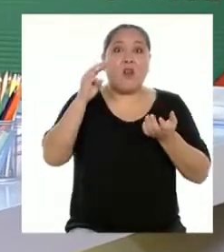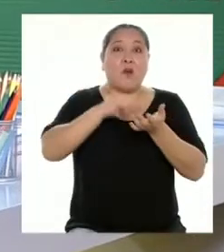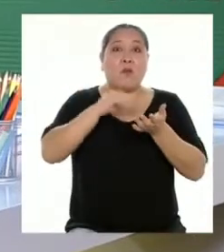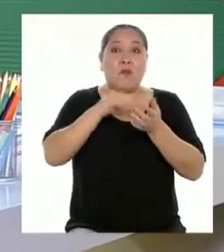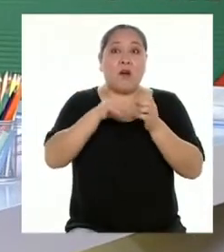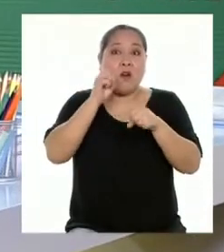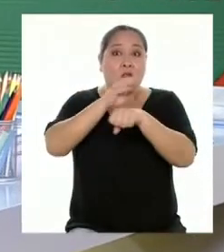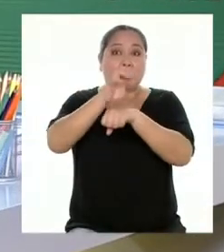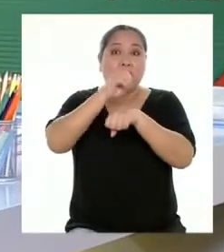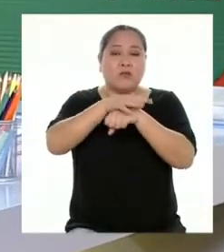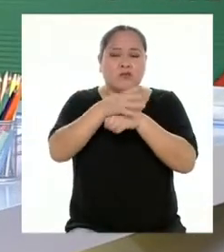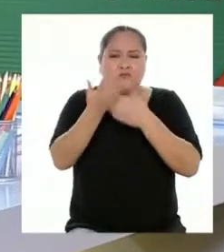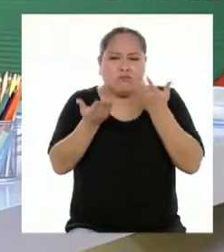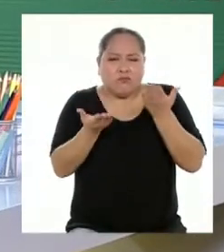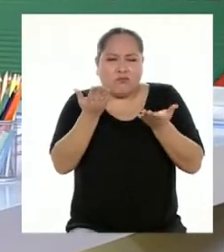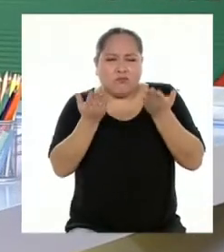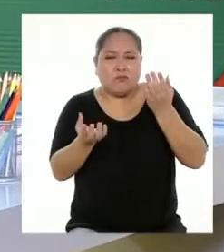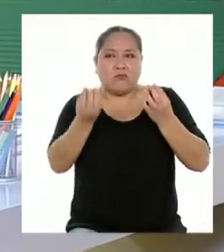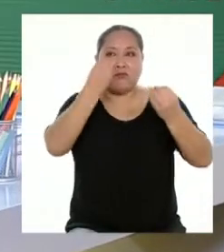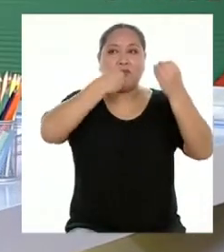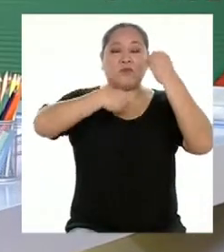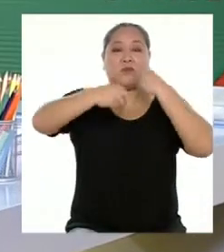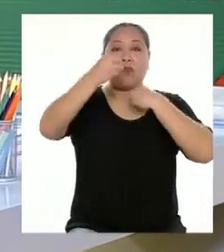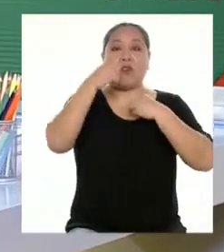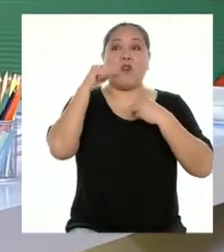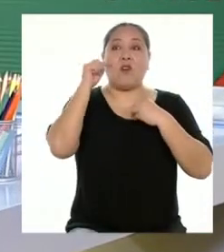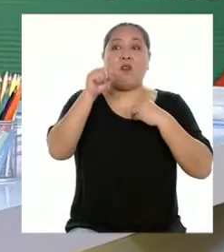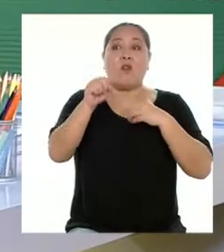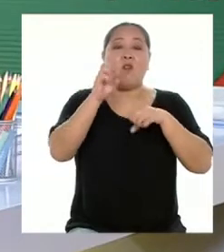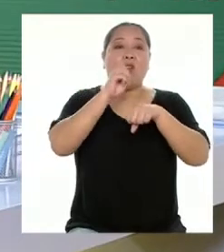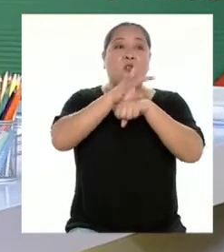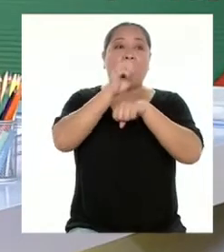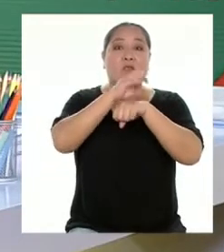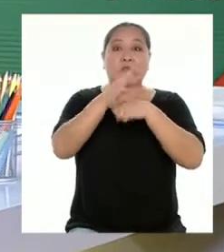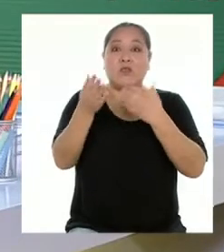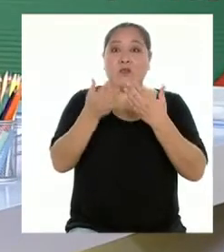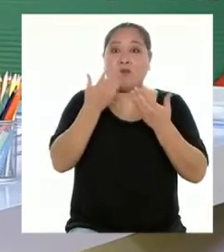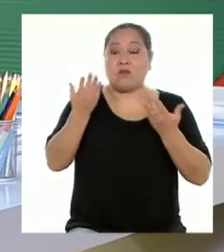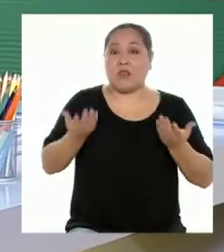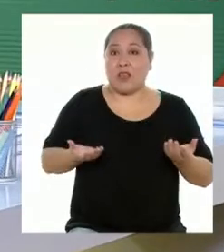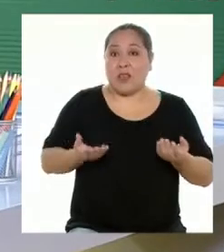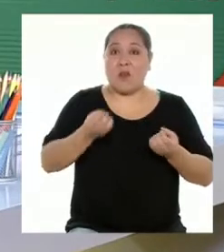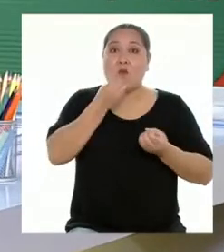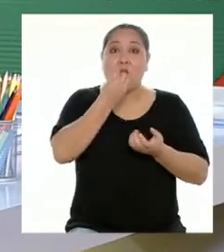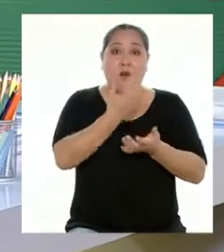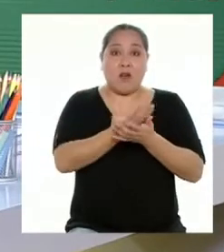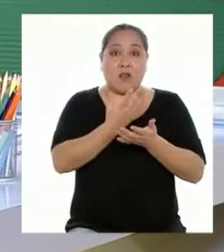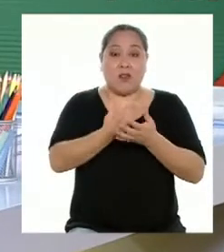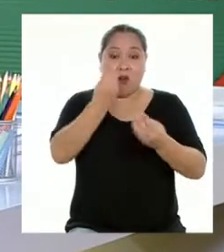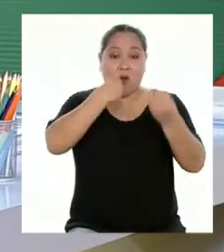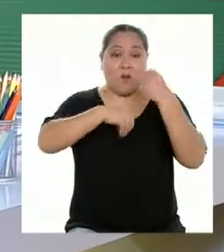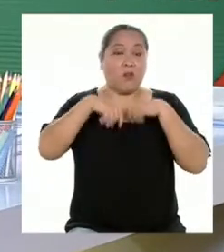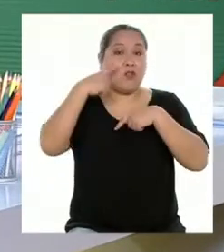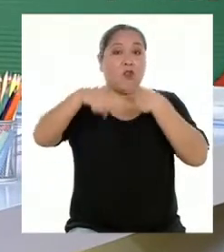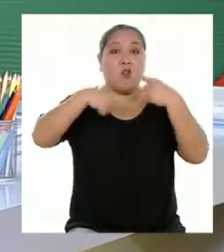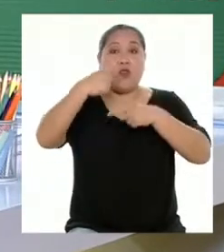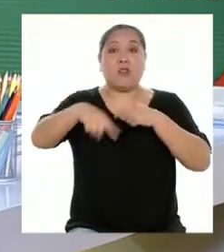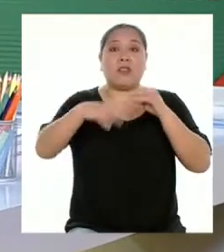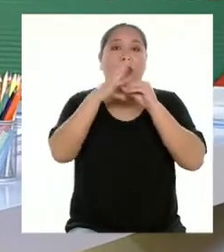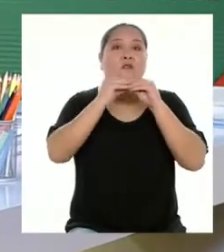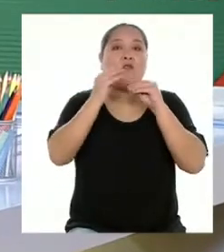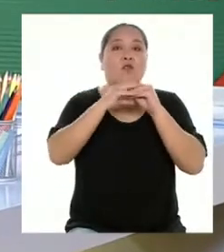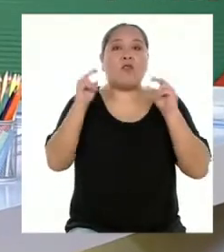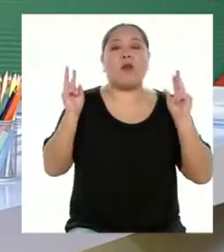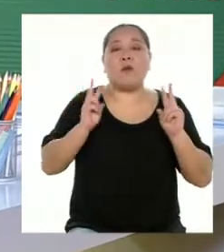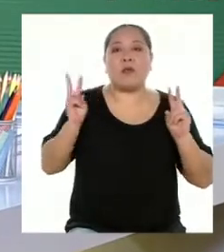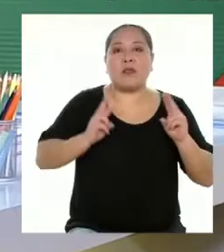balancear nuestra alimentación. Un consejo bastante sencillo es consumir todos los días frutas y verduras y asegurarnos de que